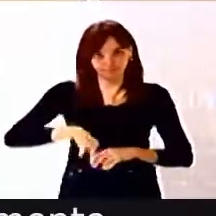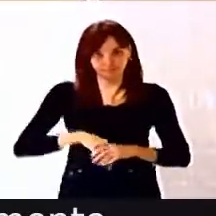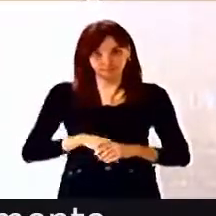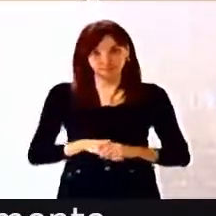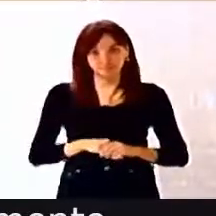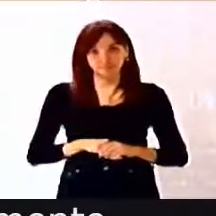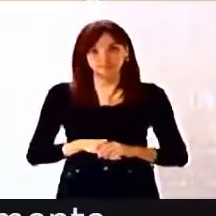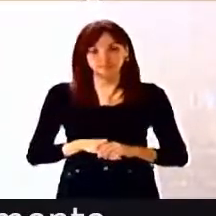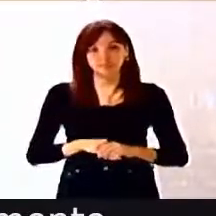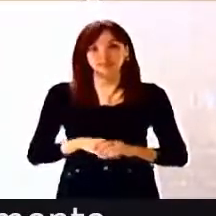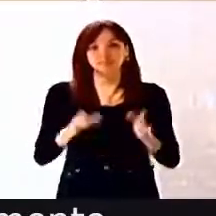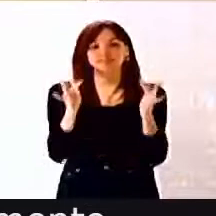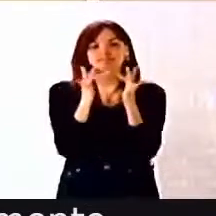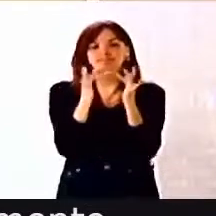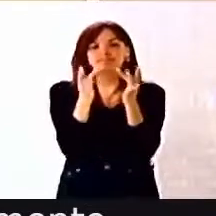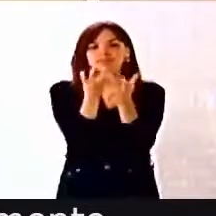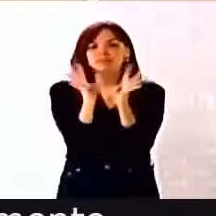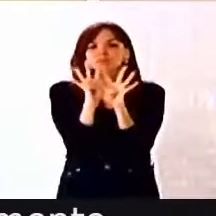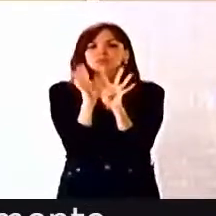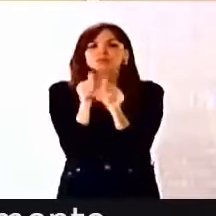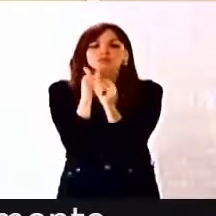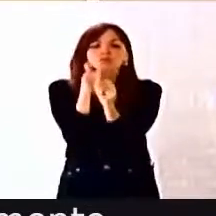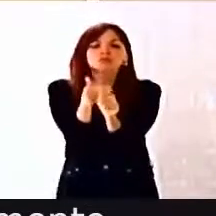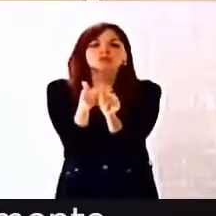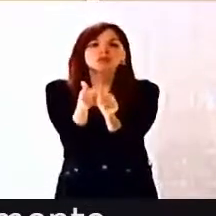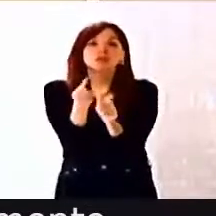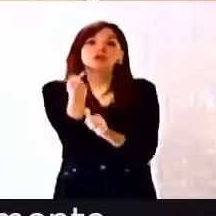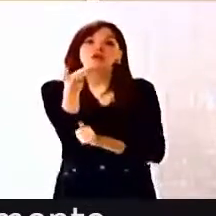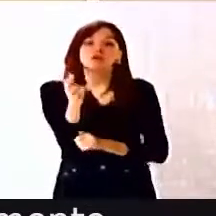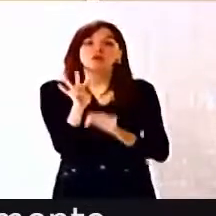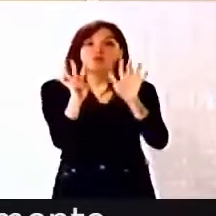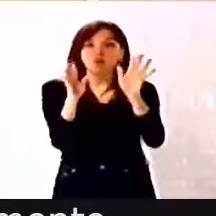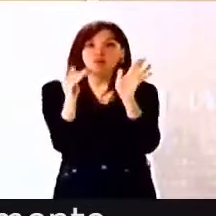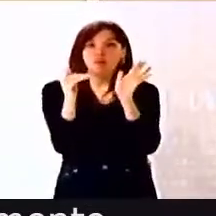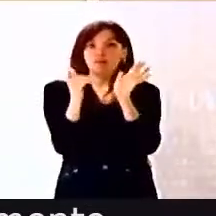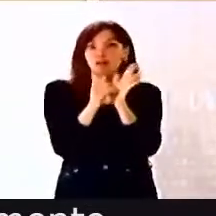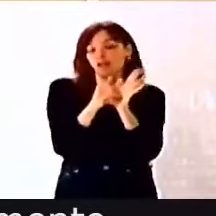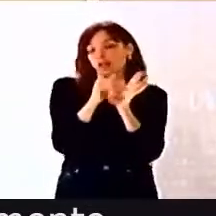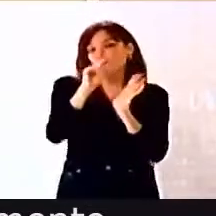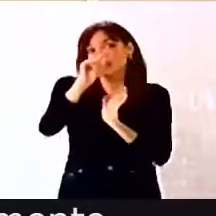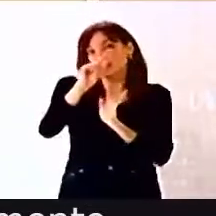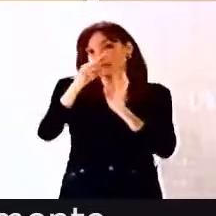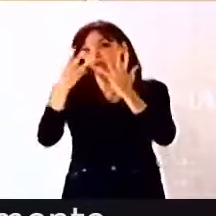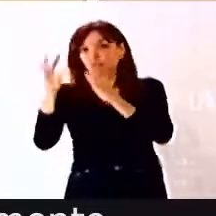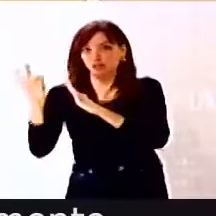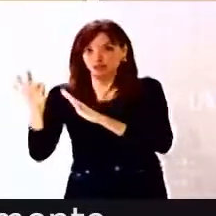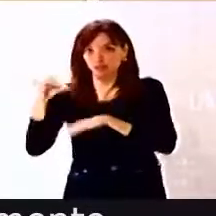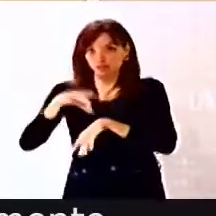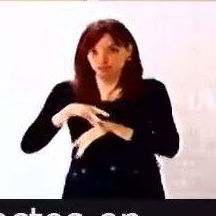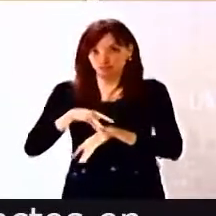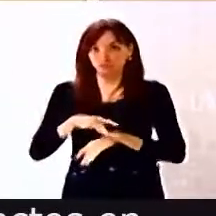y el total de contactos en seguimiento son 9.980 casos.